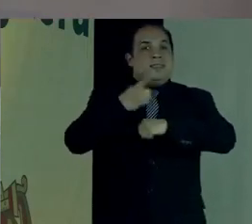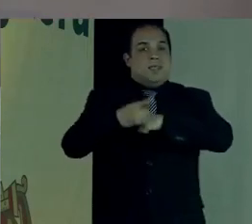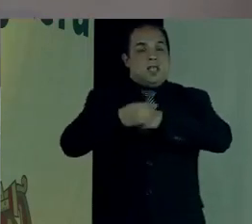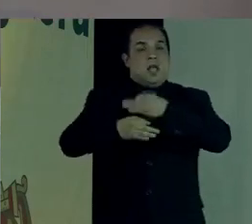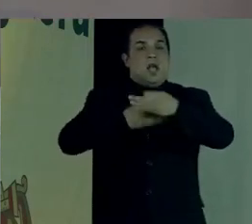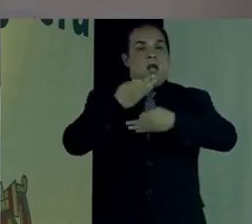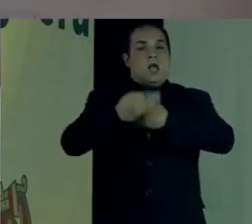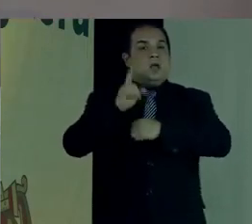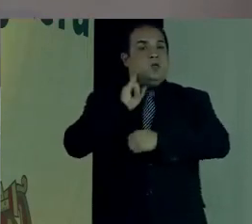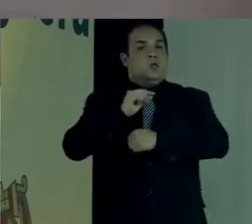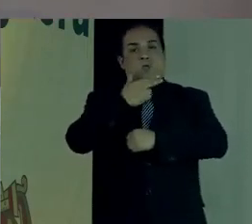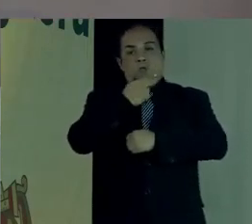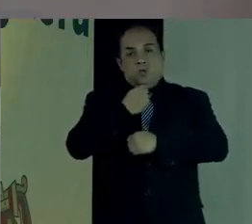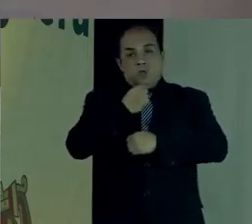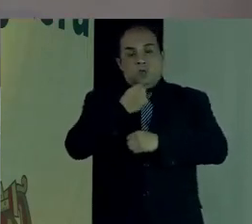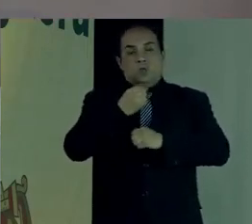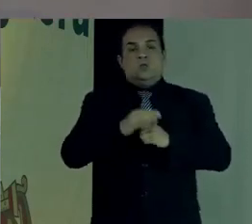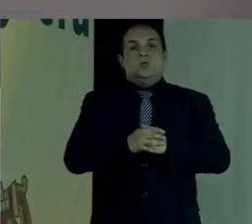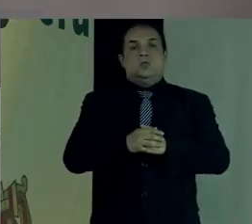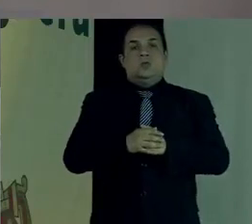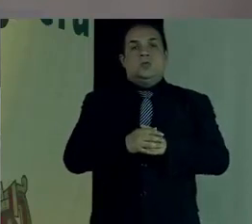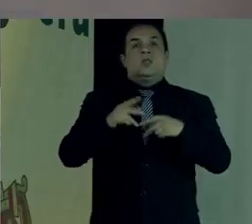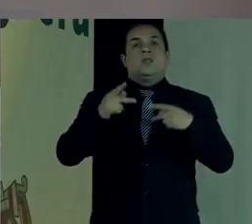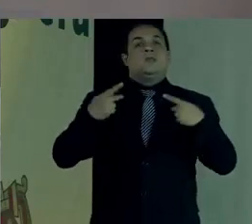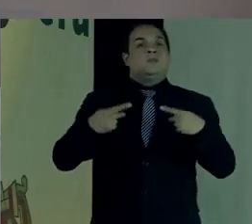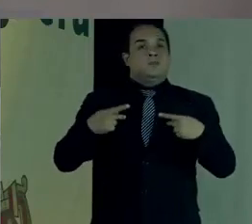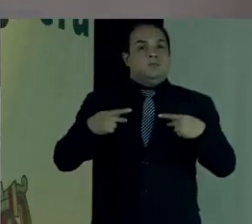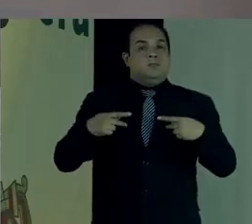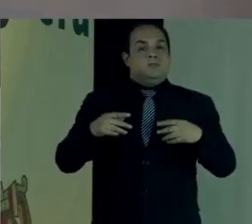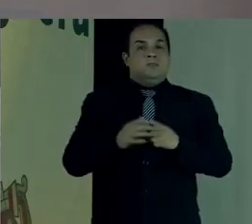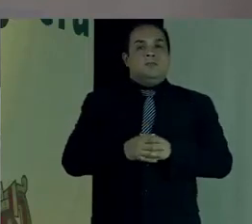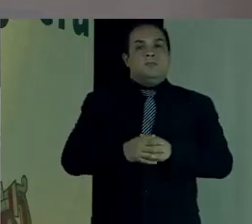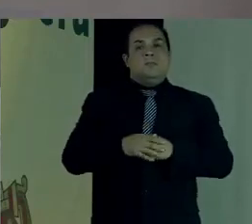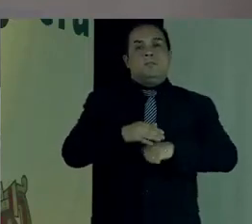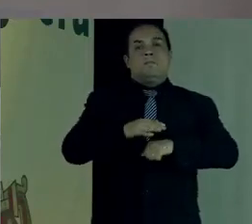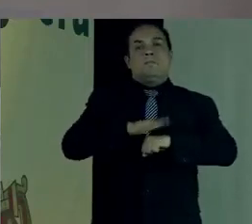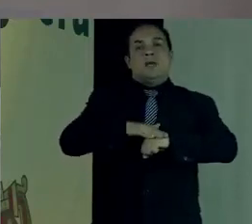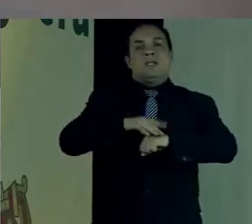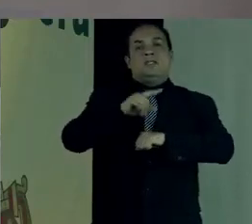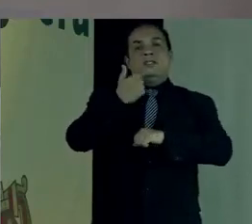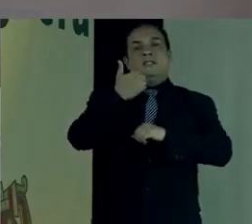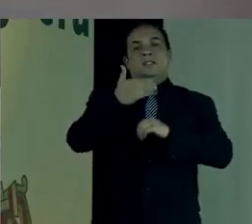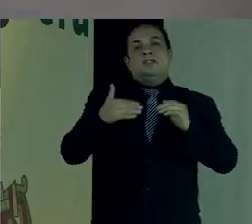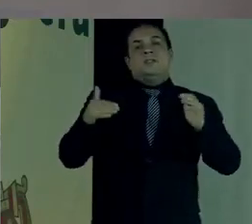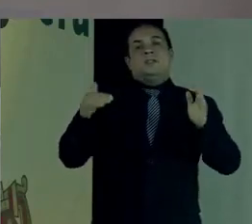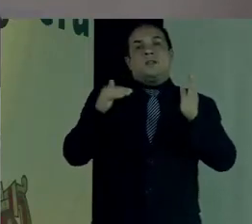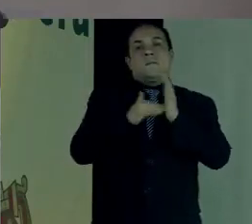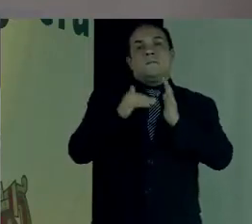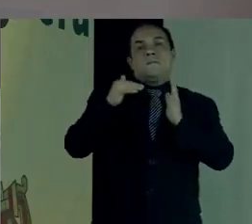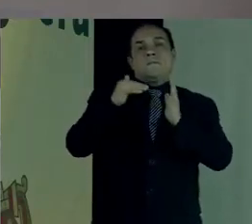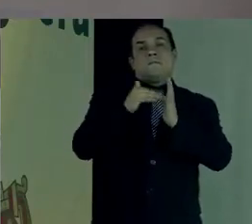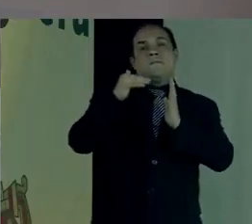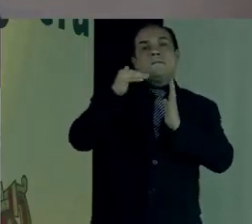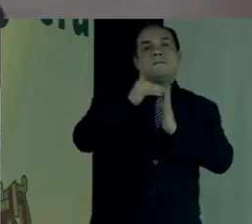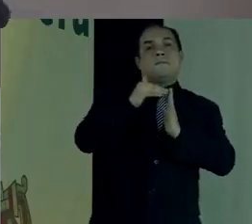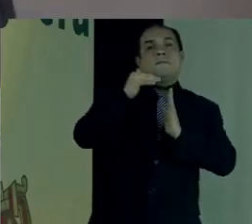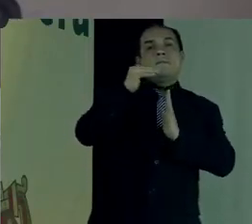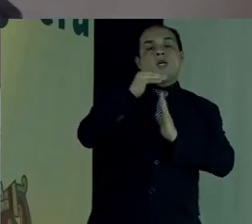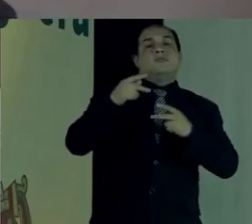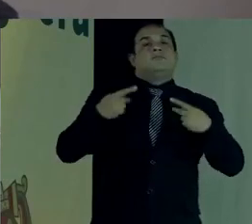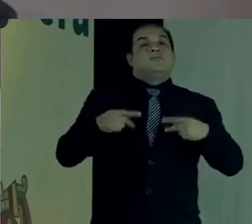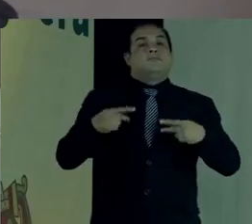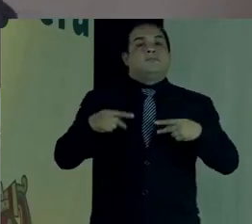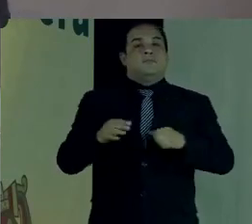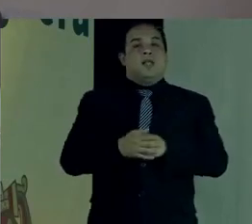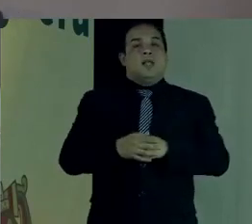todas y todos los elementos de la especie humana más de 7 miles de millones de personas